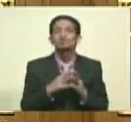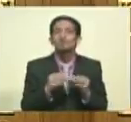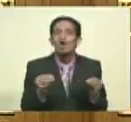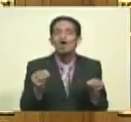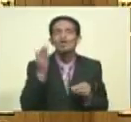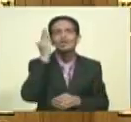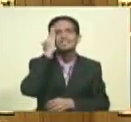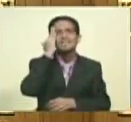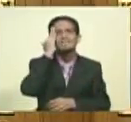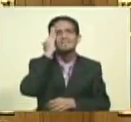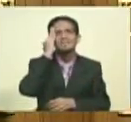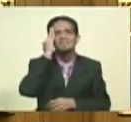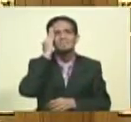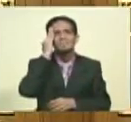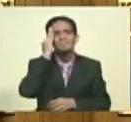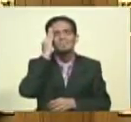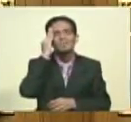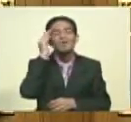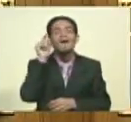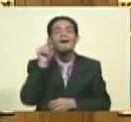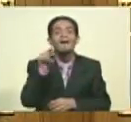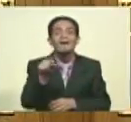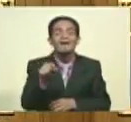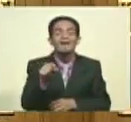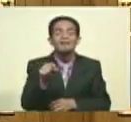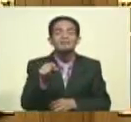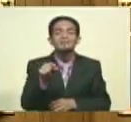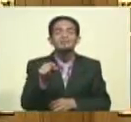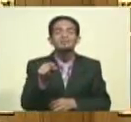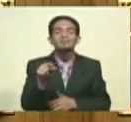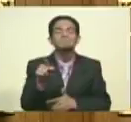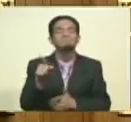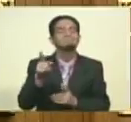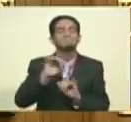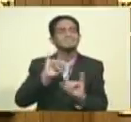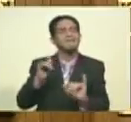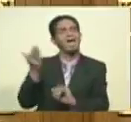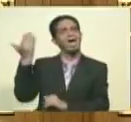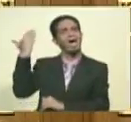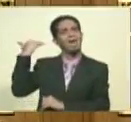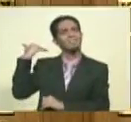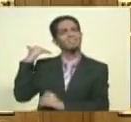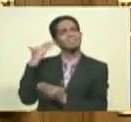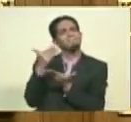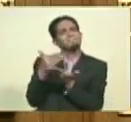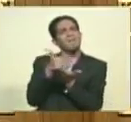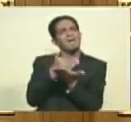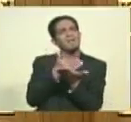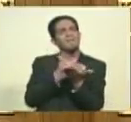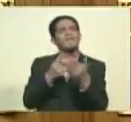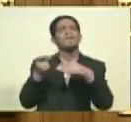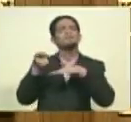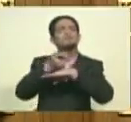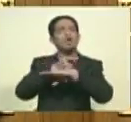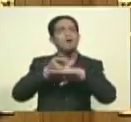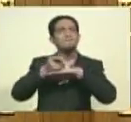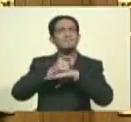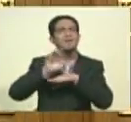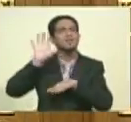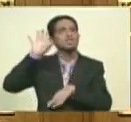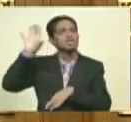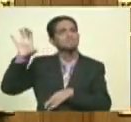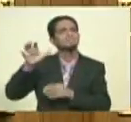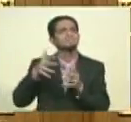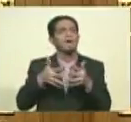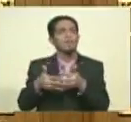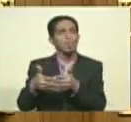eso obedece a un plan muy bien establecido desde el gobierno norteamericano.